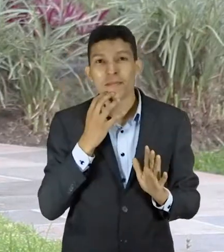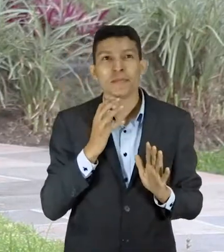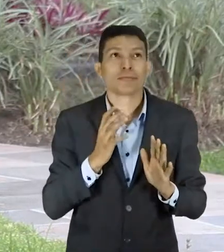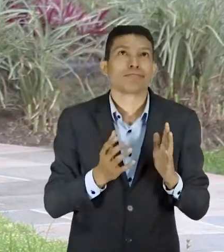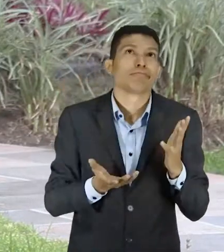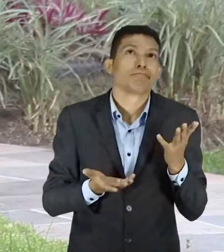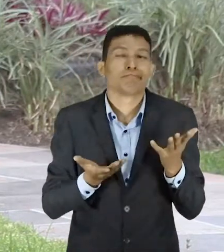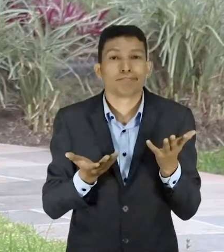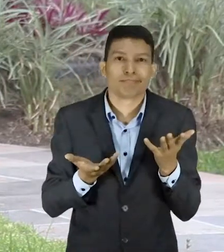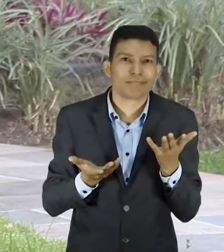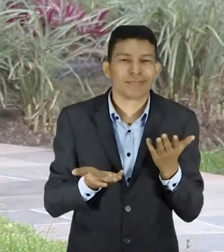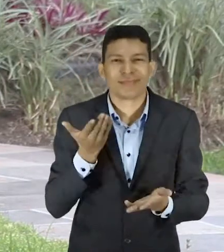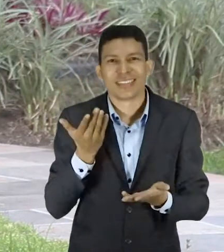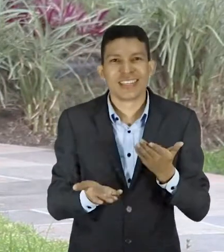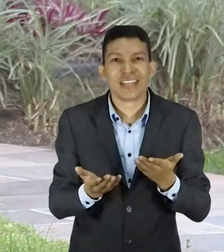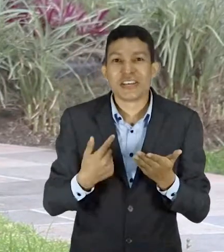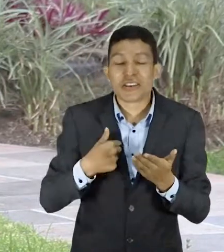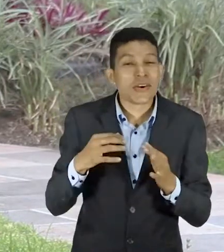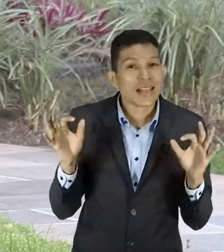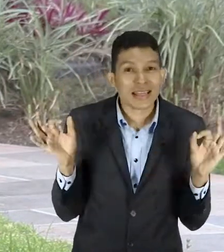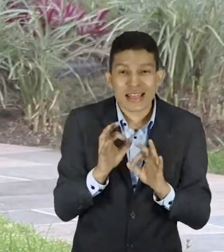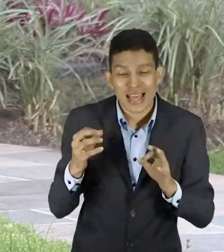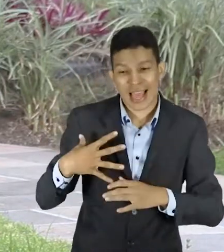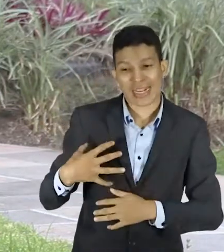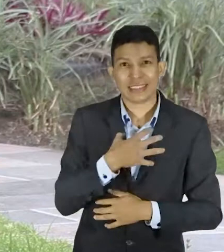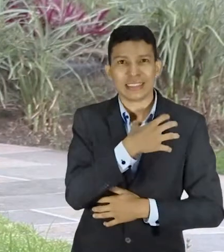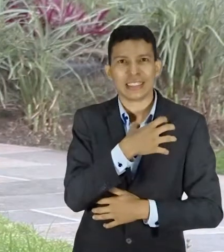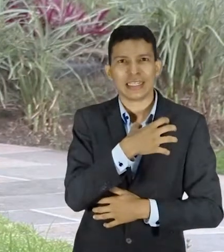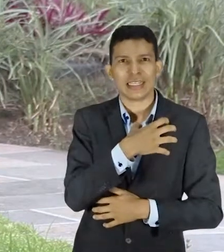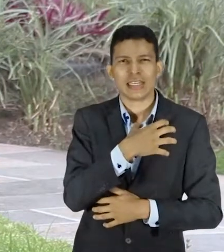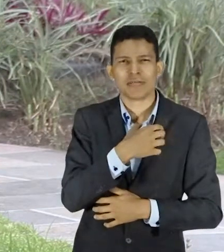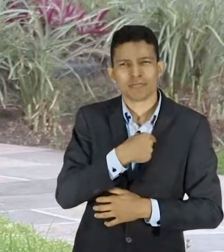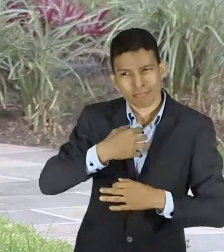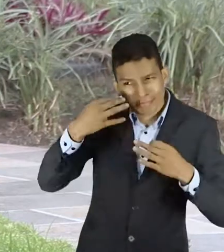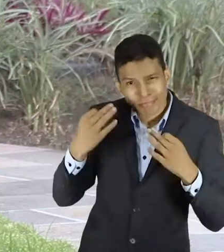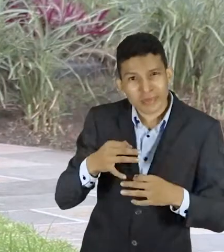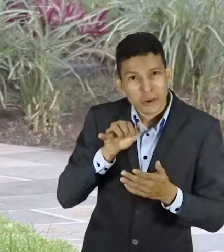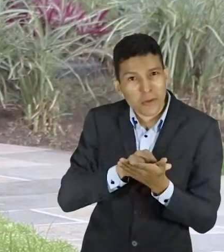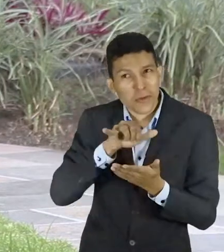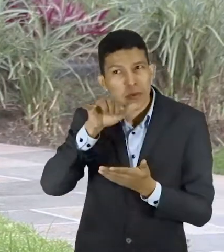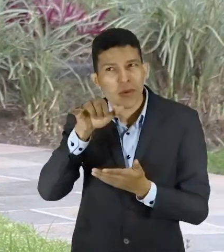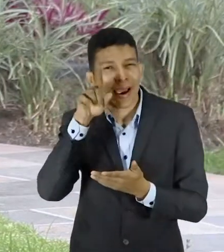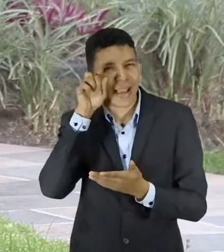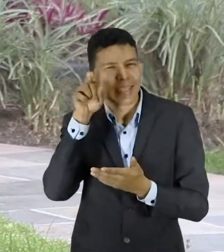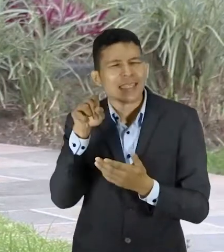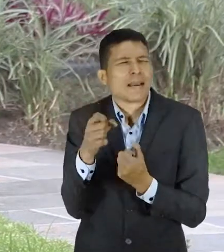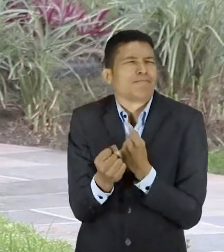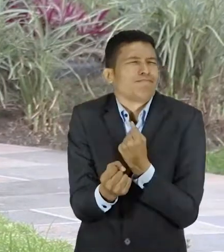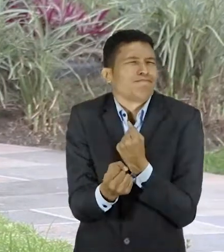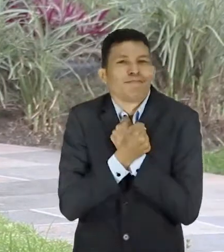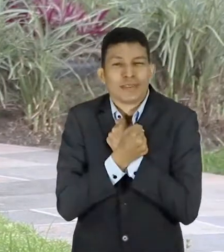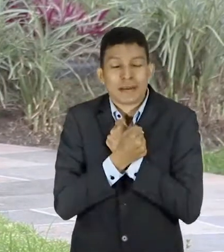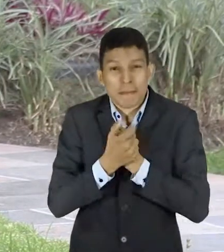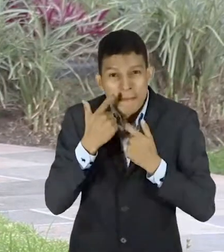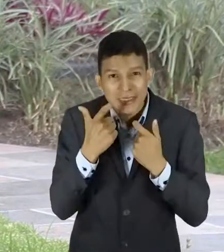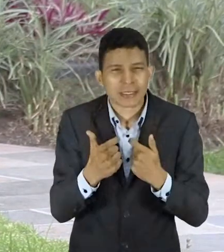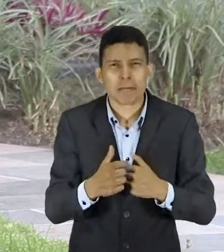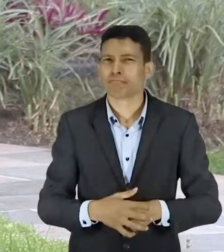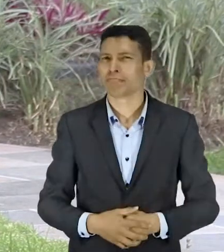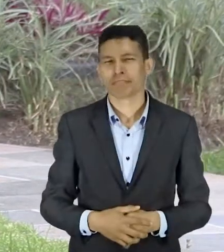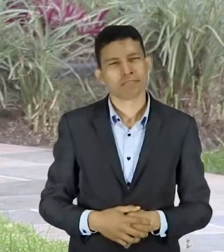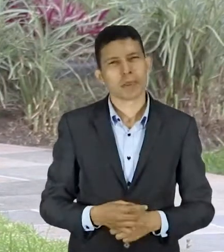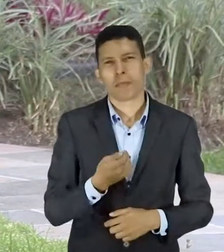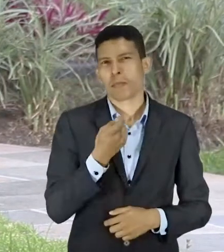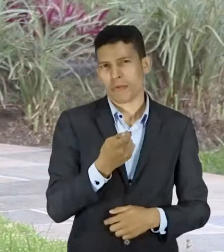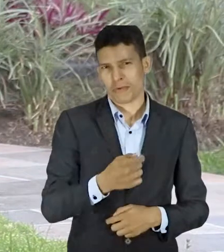lo que viví, no habría apreciado tanto ese viaje. Ese